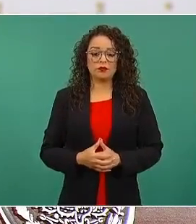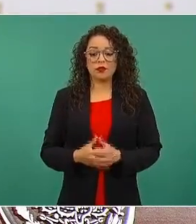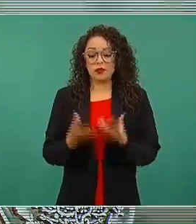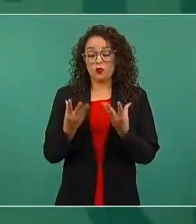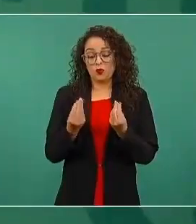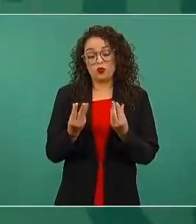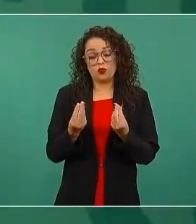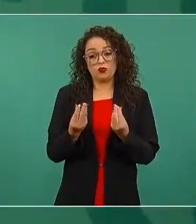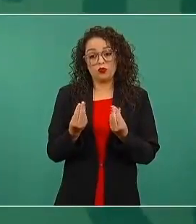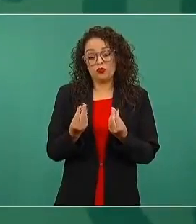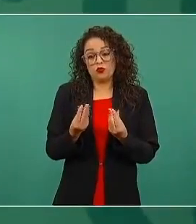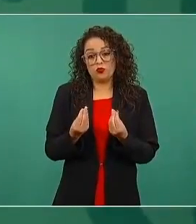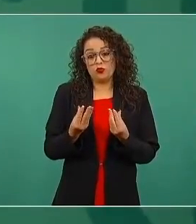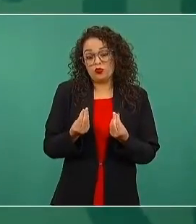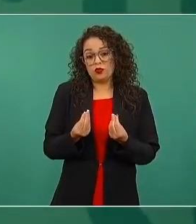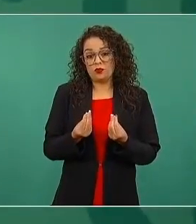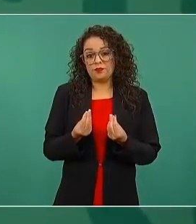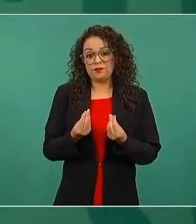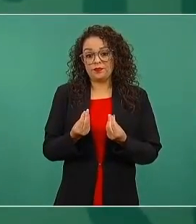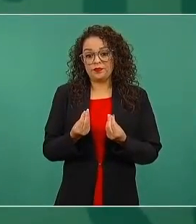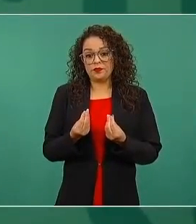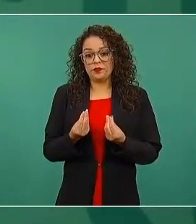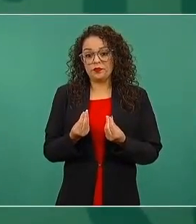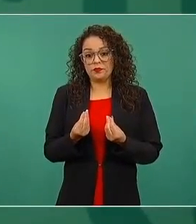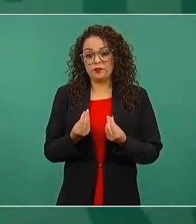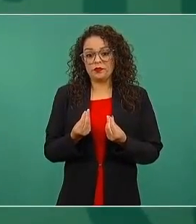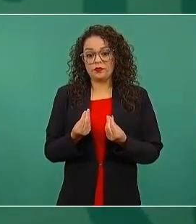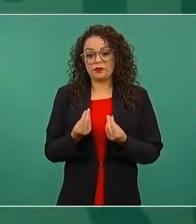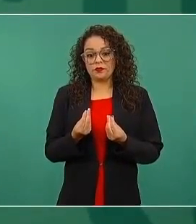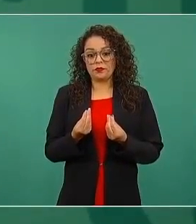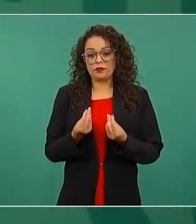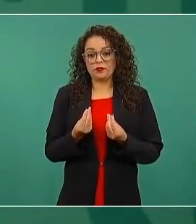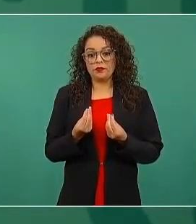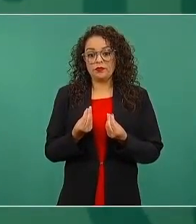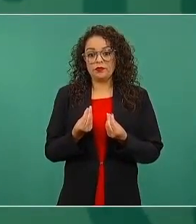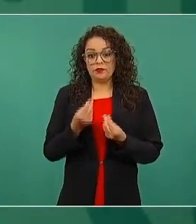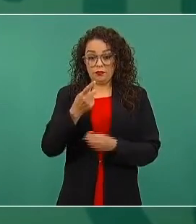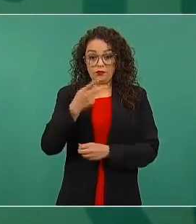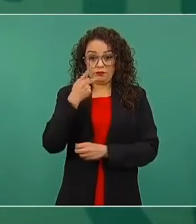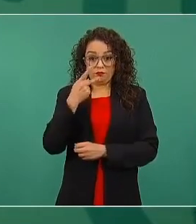Bastante, porque quienes han sido mencionados,